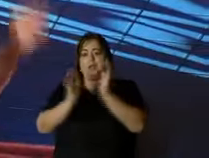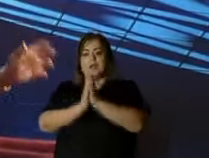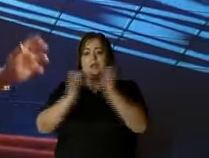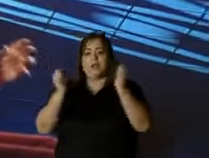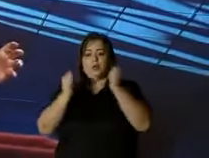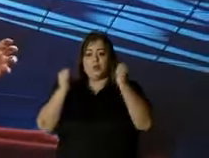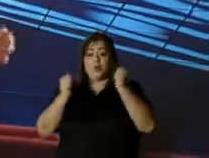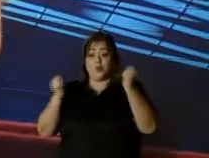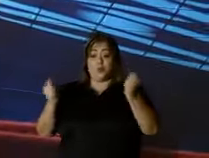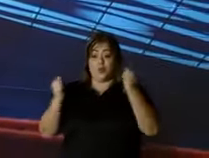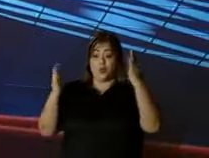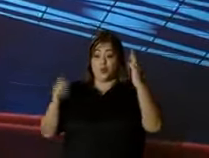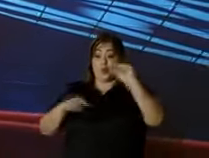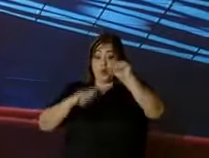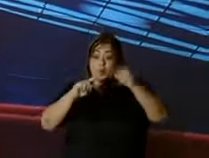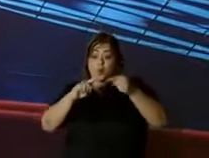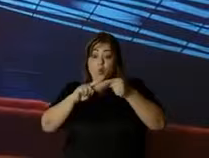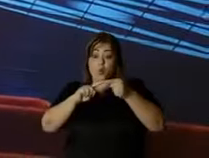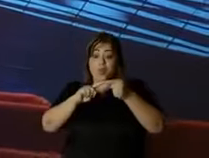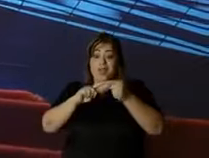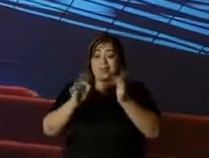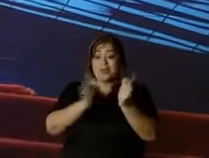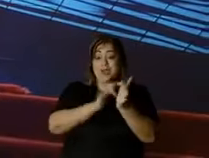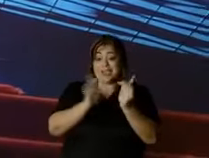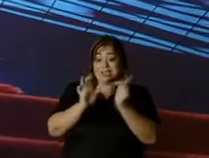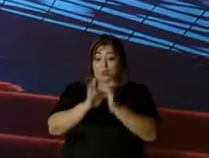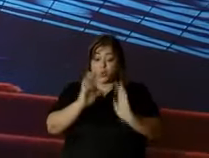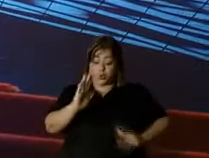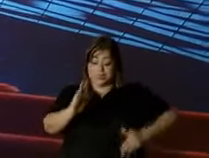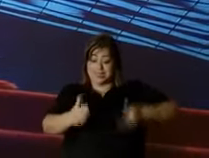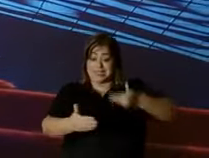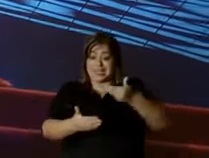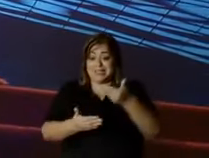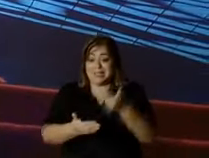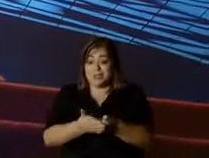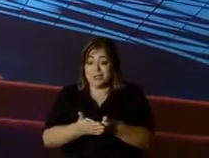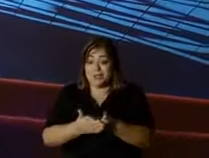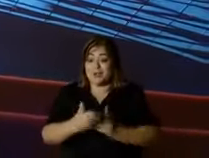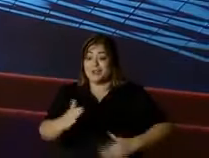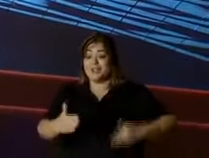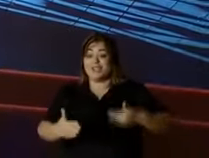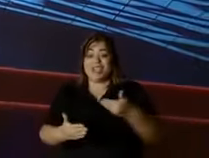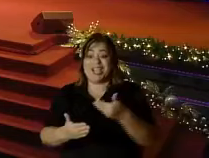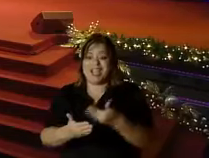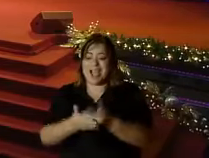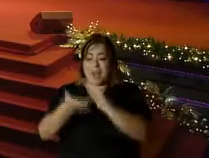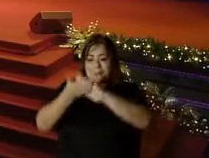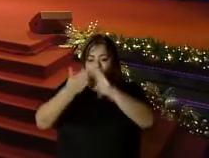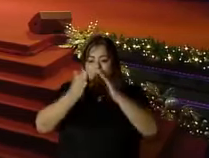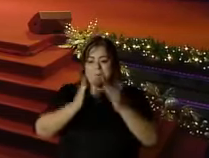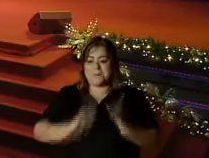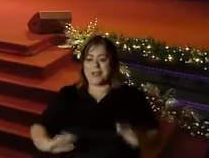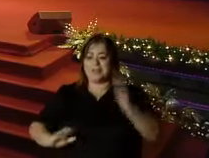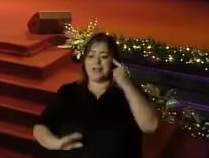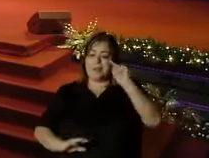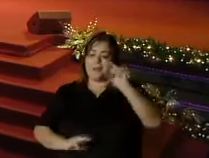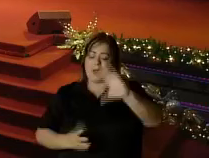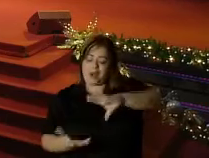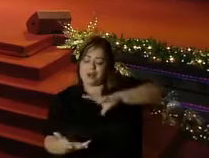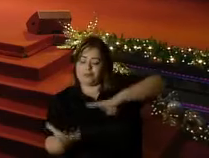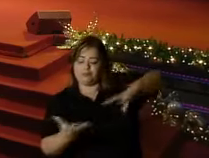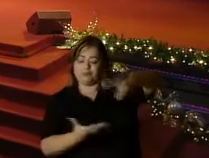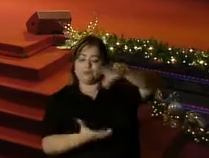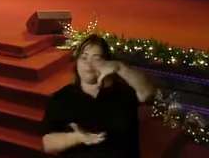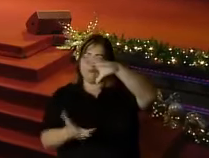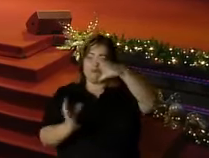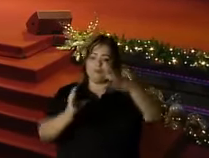Jesús nació, llegó la paz a la tierra. ¿Cuántos dicen amén? Aleluya. ¿Y sabe qué? Como decía la pastora, hay muchas razones por qué dar